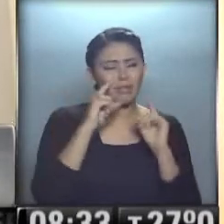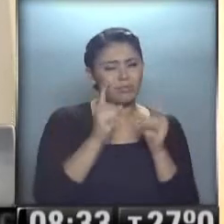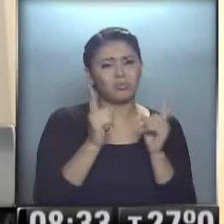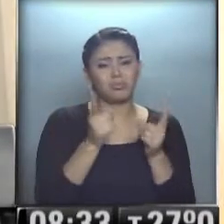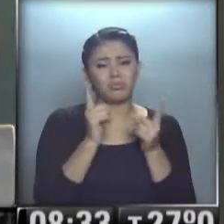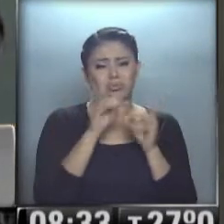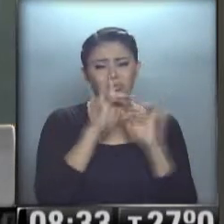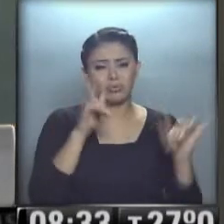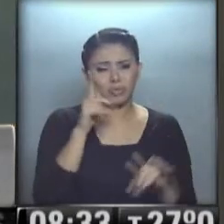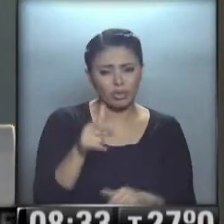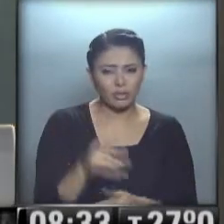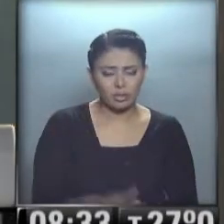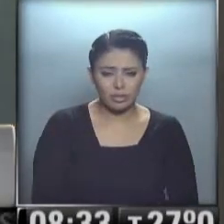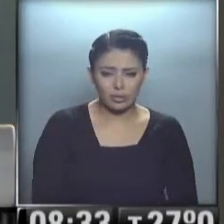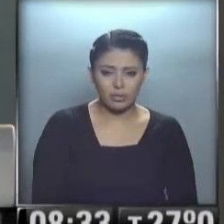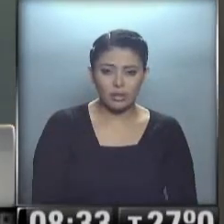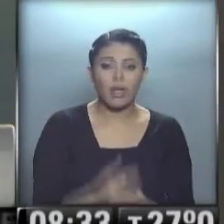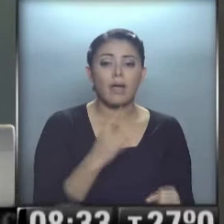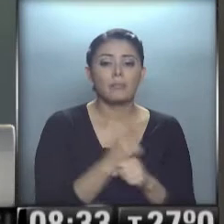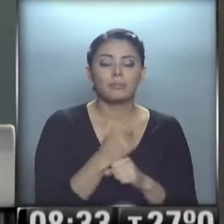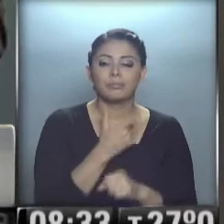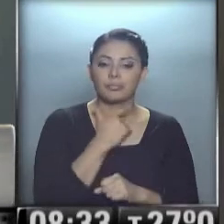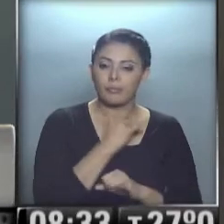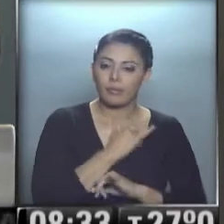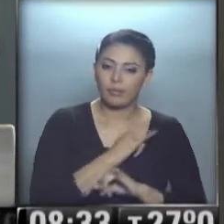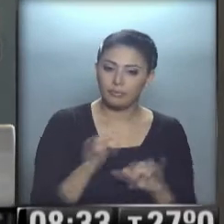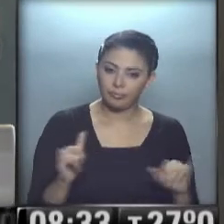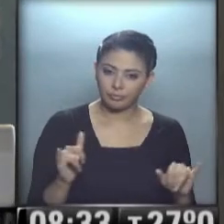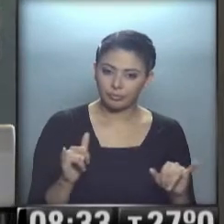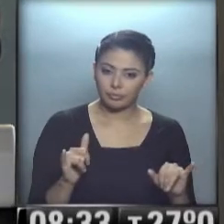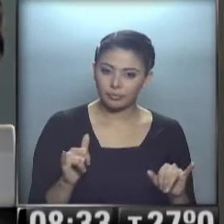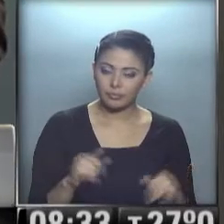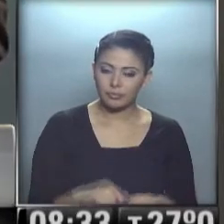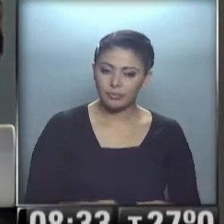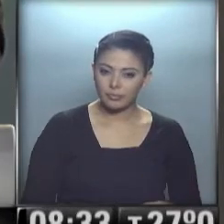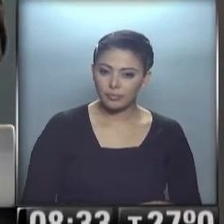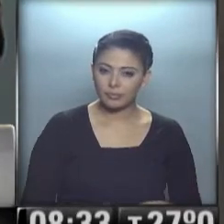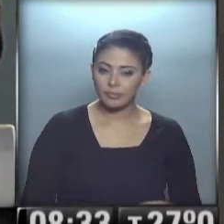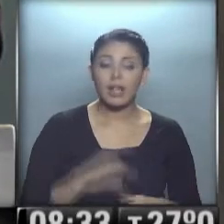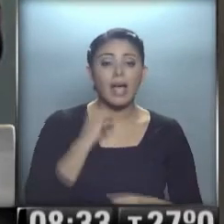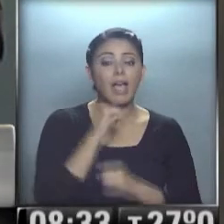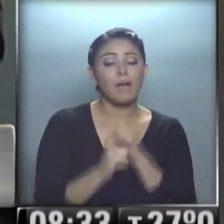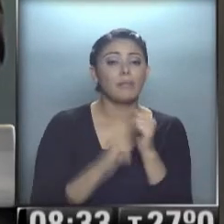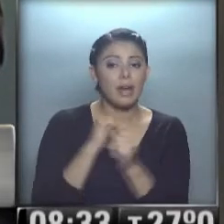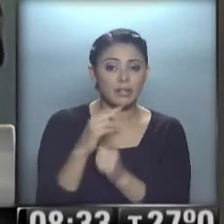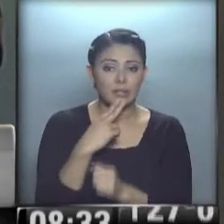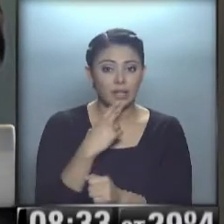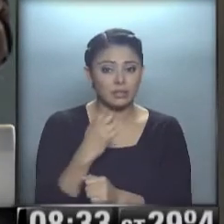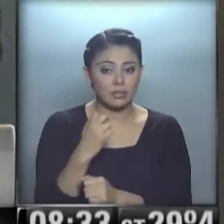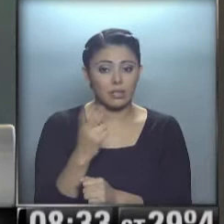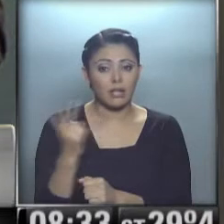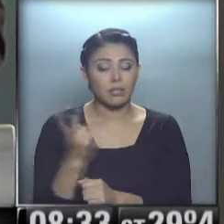corte? En principio quiero transmitir lo siguiente. Las empresas han